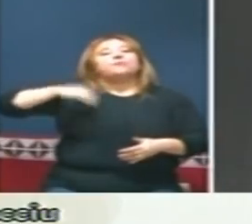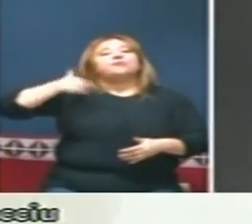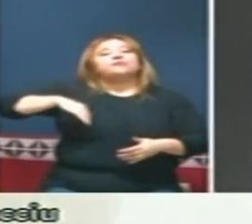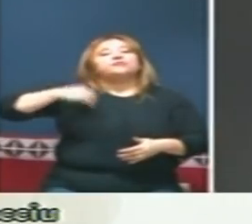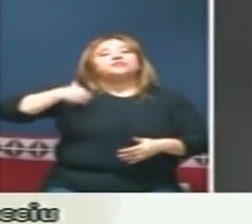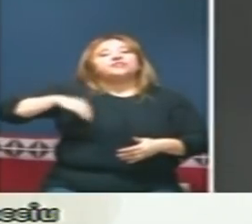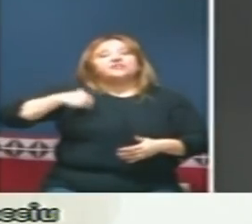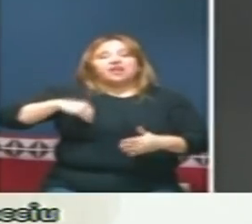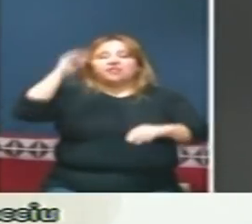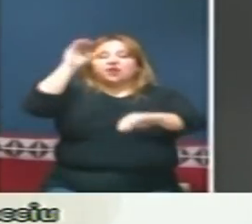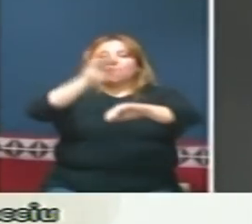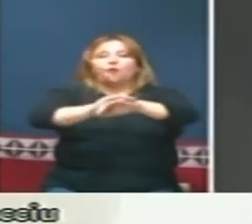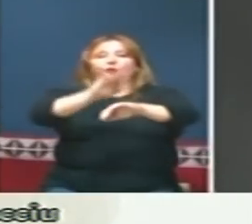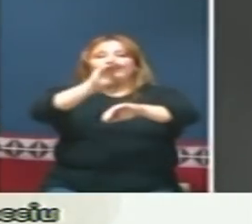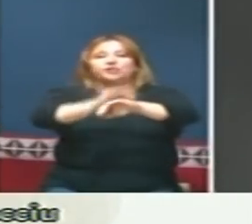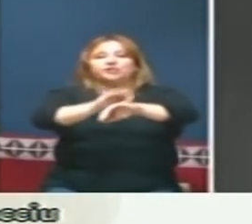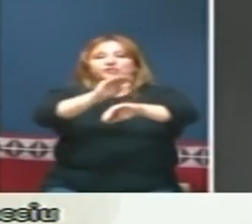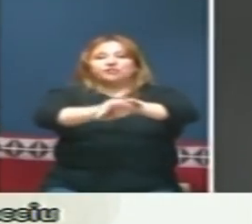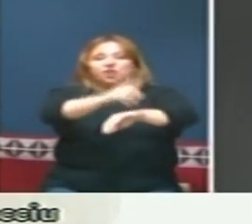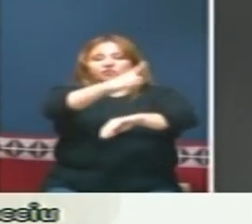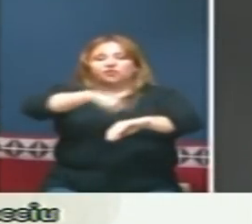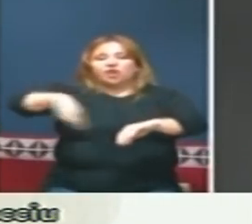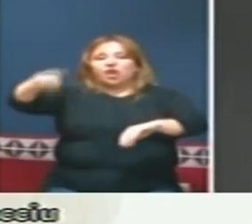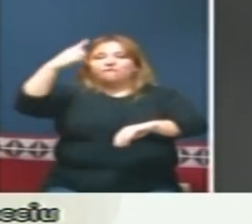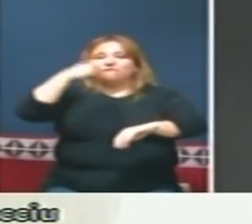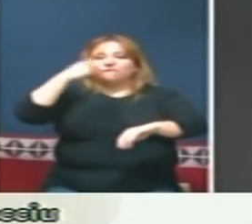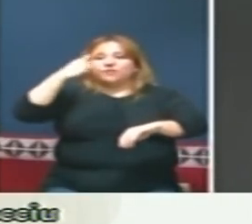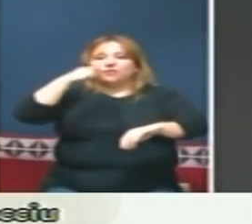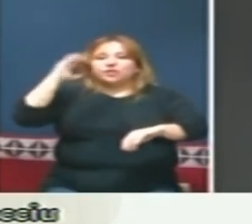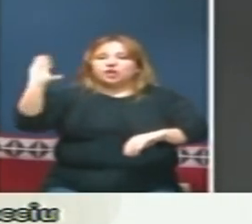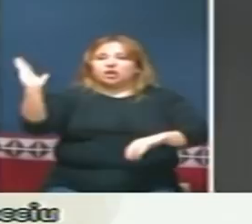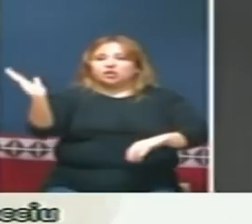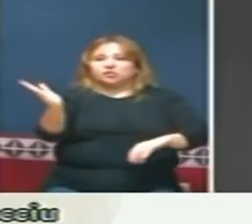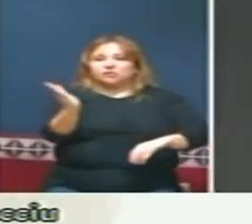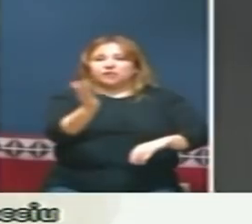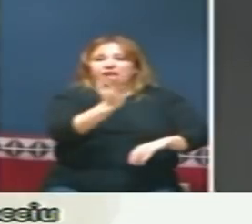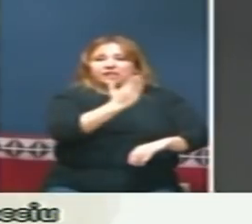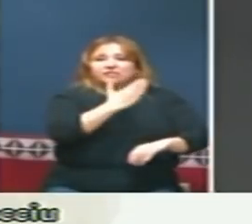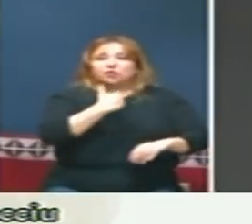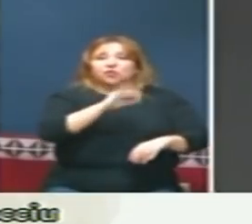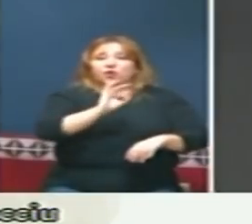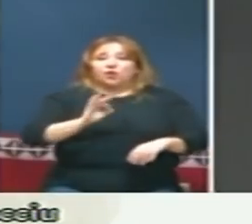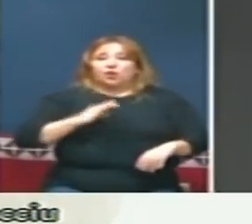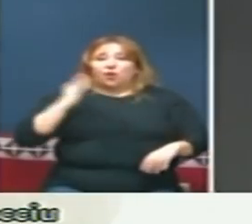una responsabilidad que debe vivirse en todas las épocas.